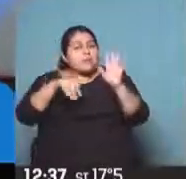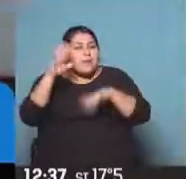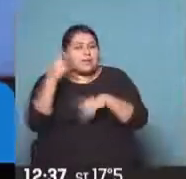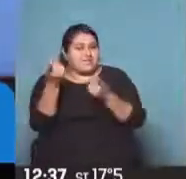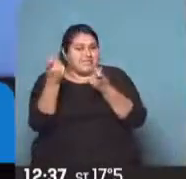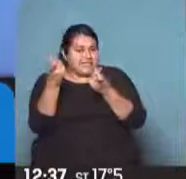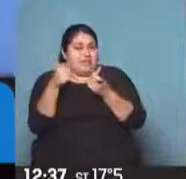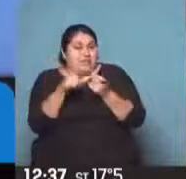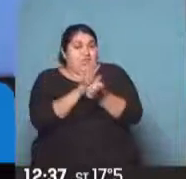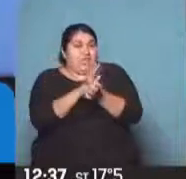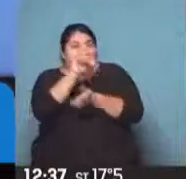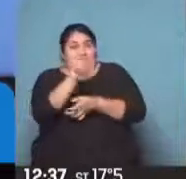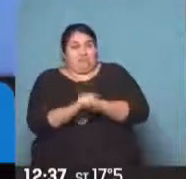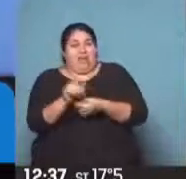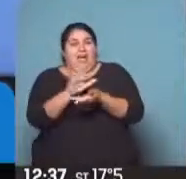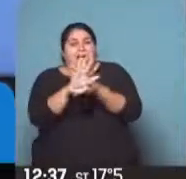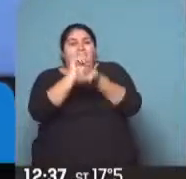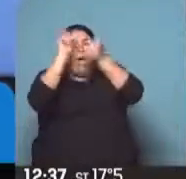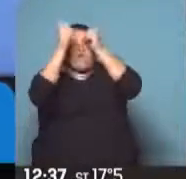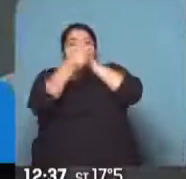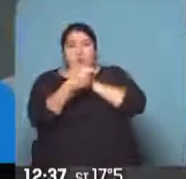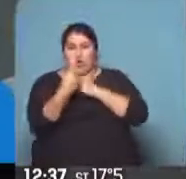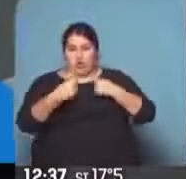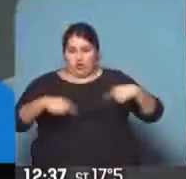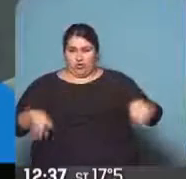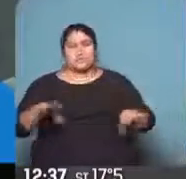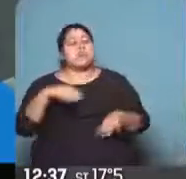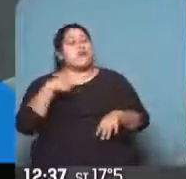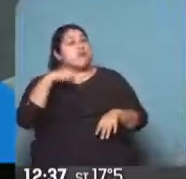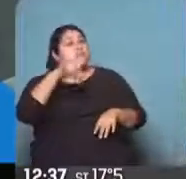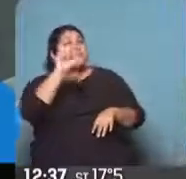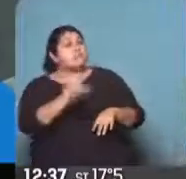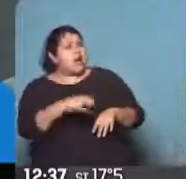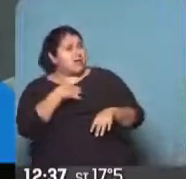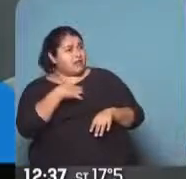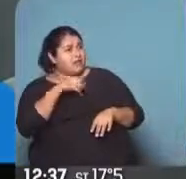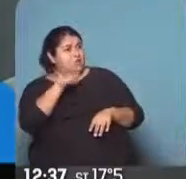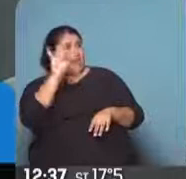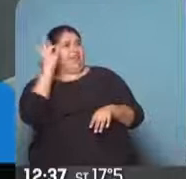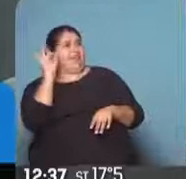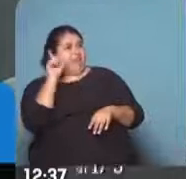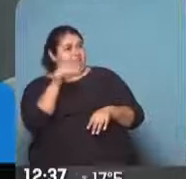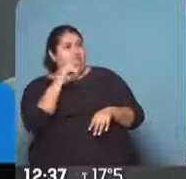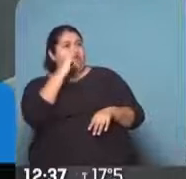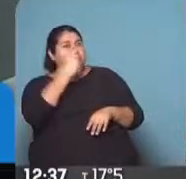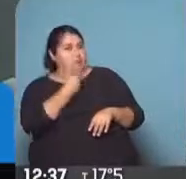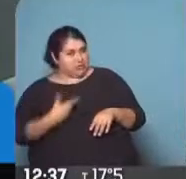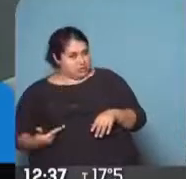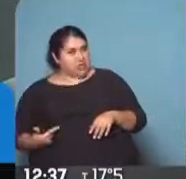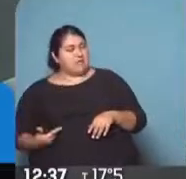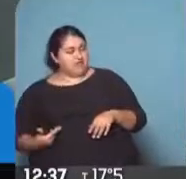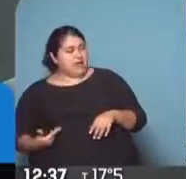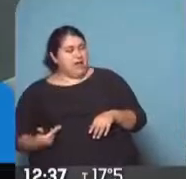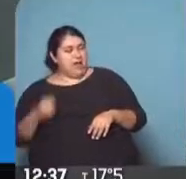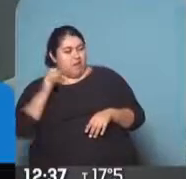que van a transformar este país claro eso lo importante que había visto que argentina es ha sido nombrada para esta vicepresidencia le da un lugar